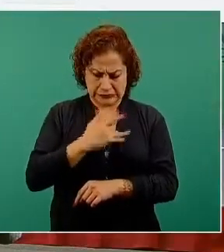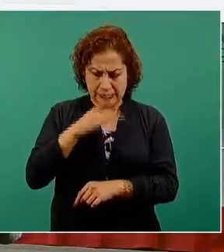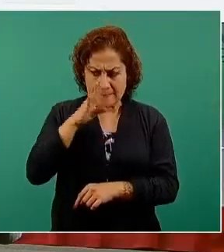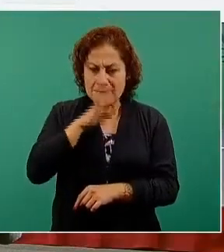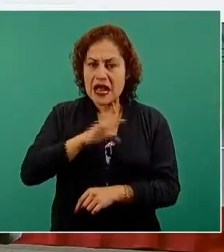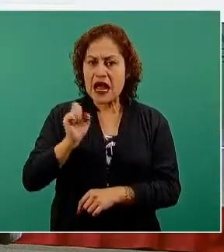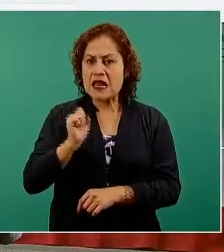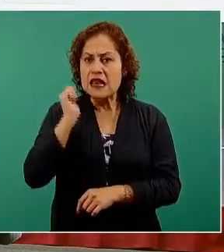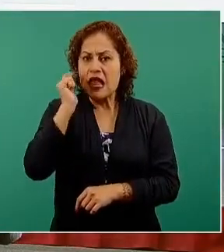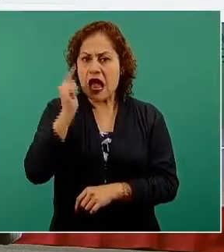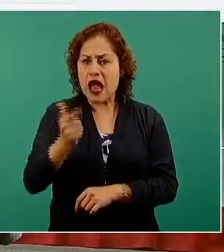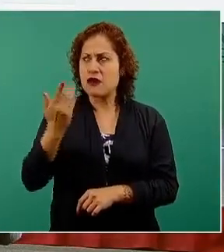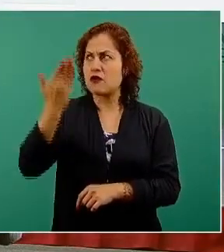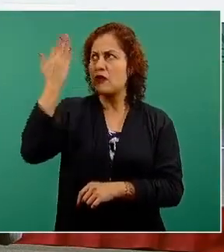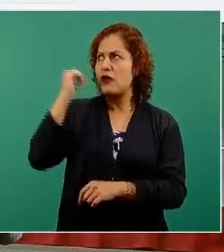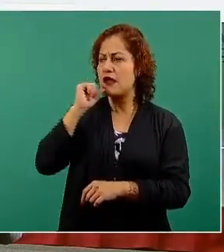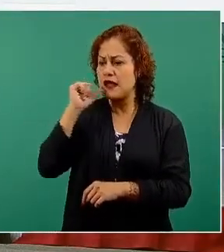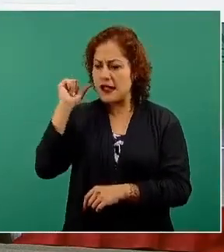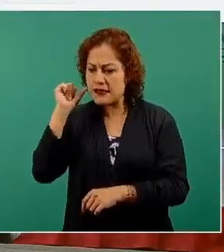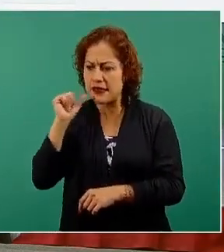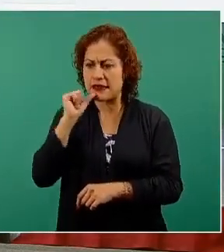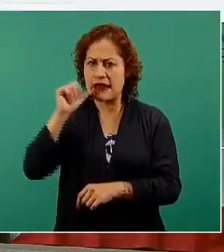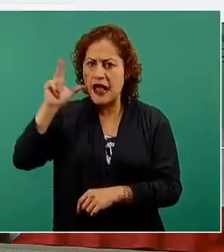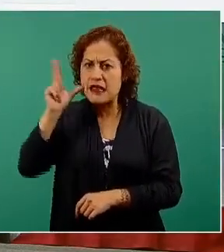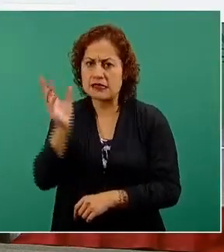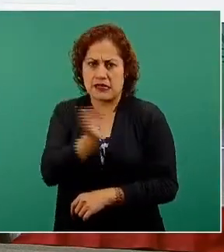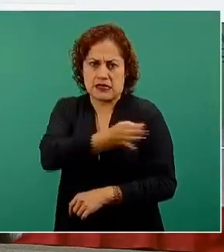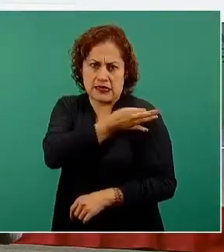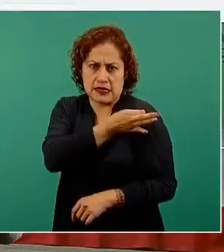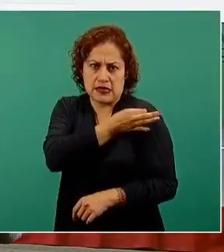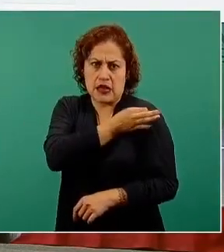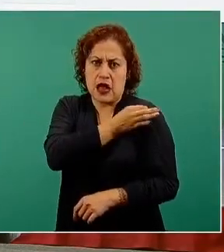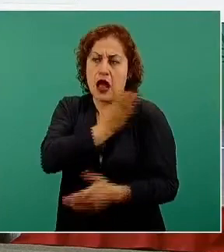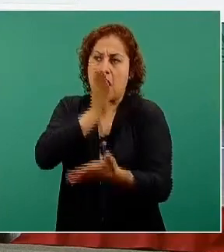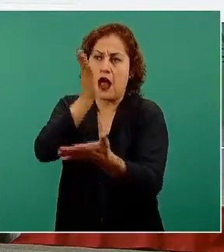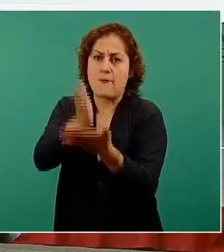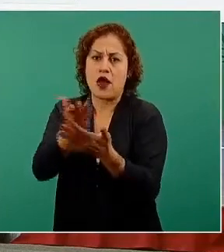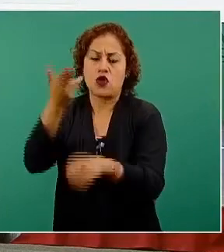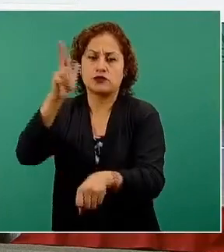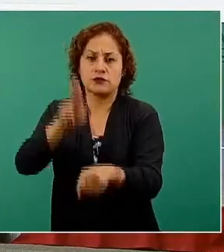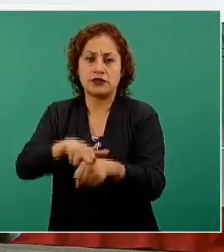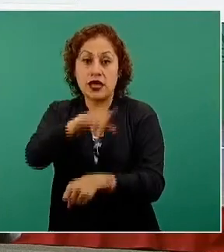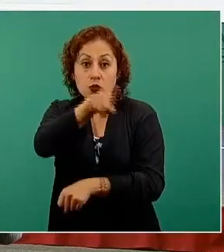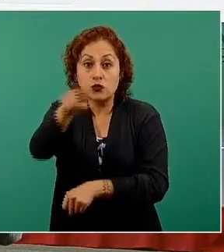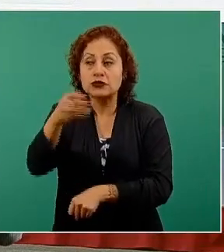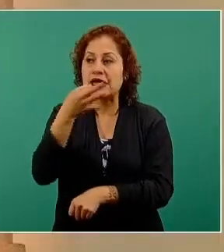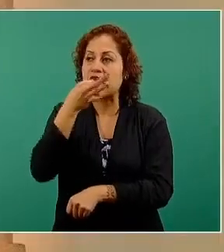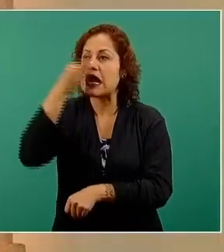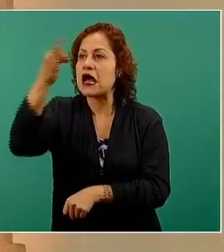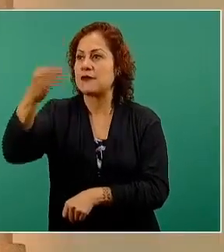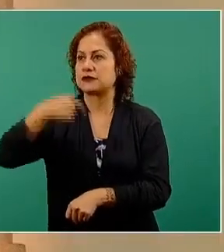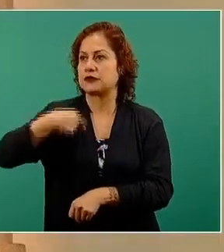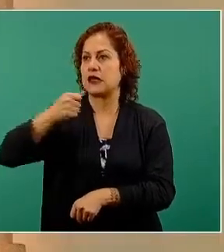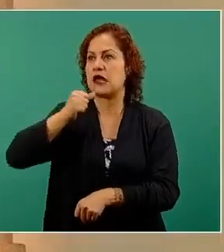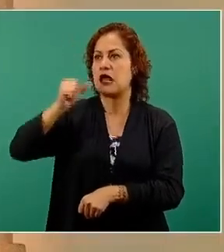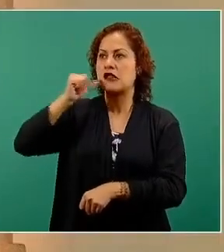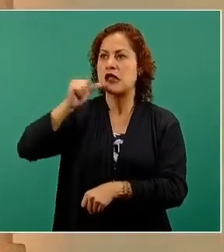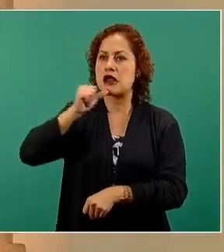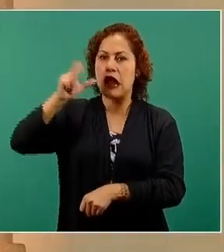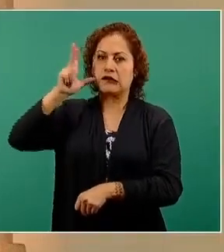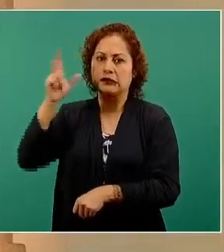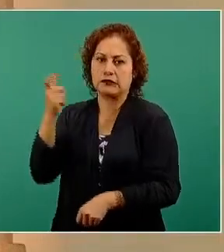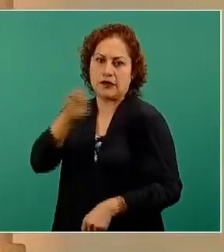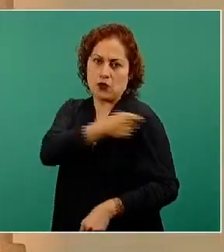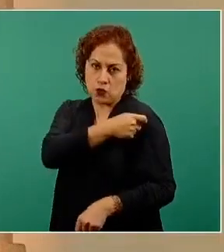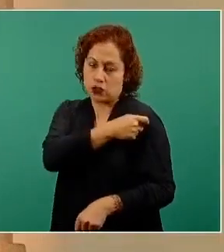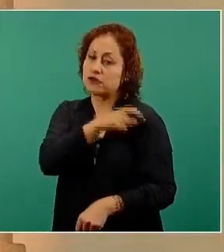reporten que se les vacunó, ¿no? Porque no necesariamente el personal de salud que los va a recibir pues no tiene un expediente donde va a